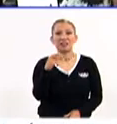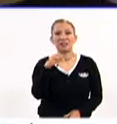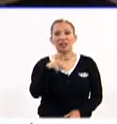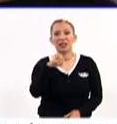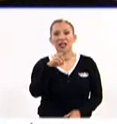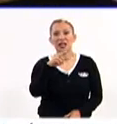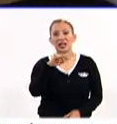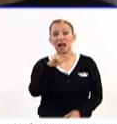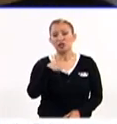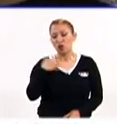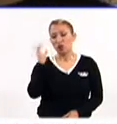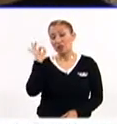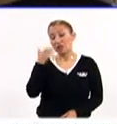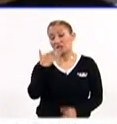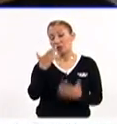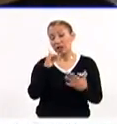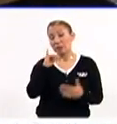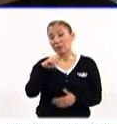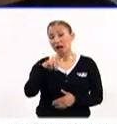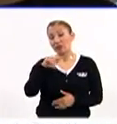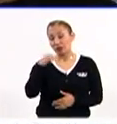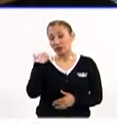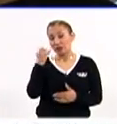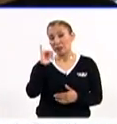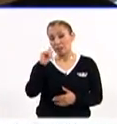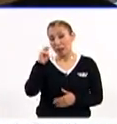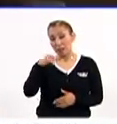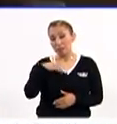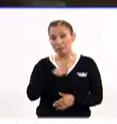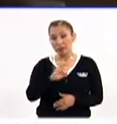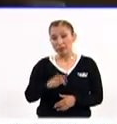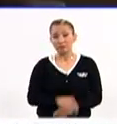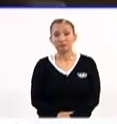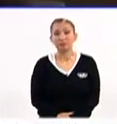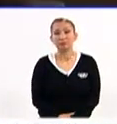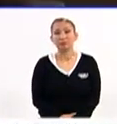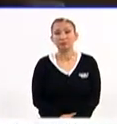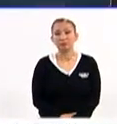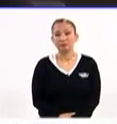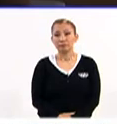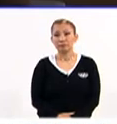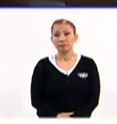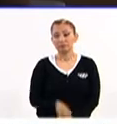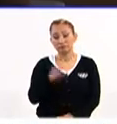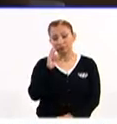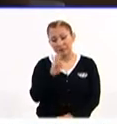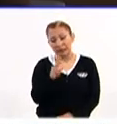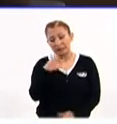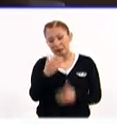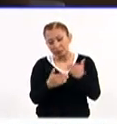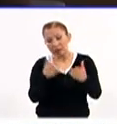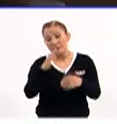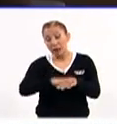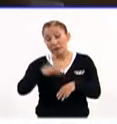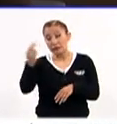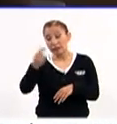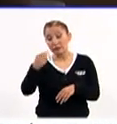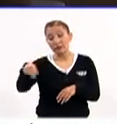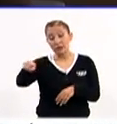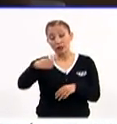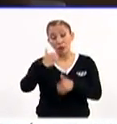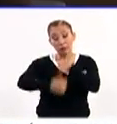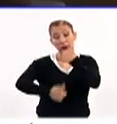ingeniería. Me gustaría estudiar mecatrónica en alguna de las escuelas del Politécnico Superior. Lo que se ha necesitado, se sigue necesitando y se va a necesitar es